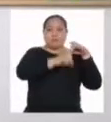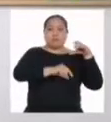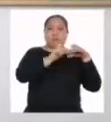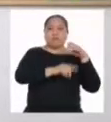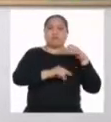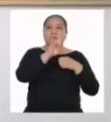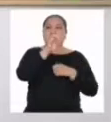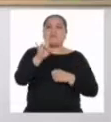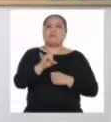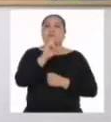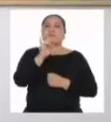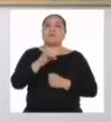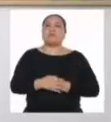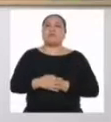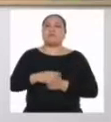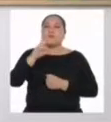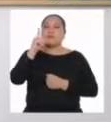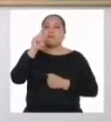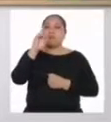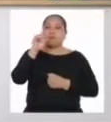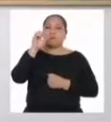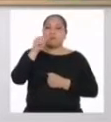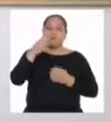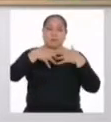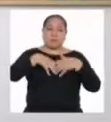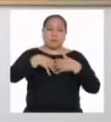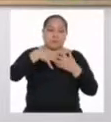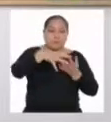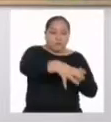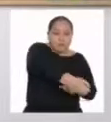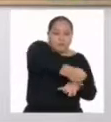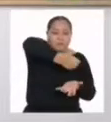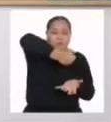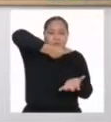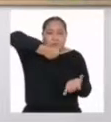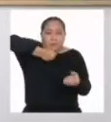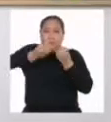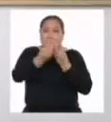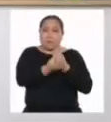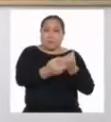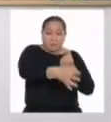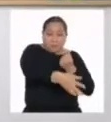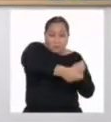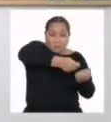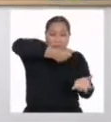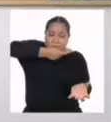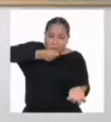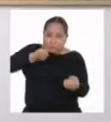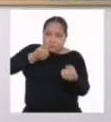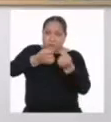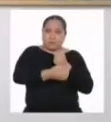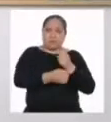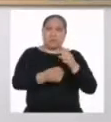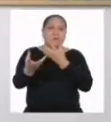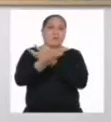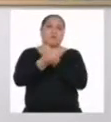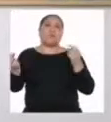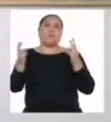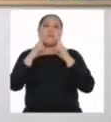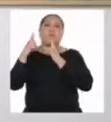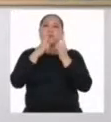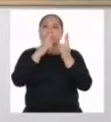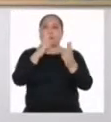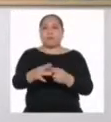utiliza dragas, unas máquinas que extraen material de subsuelo para su comercialización, destruyendo nuestros ríos en la